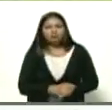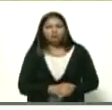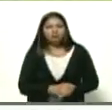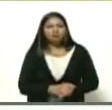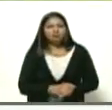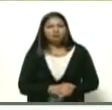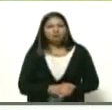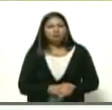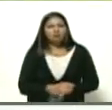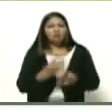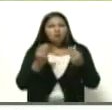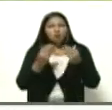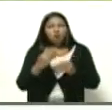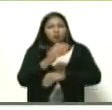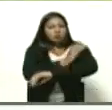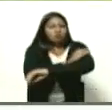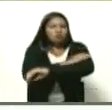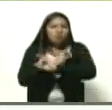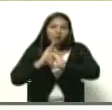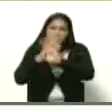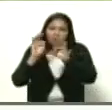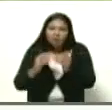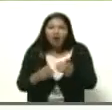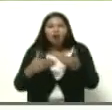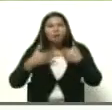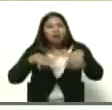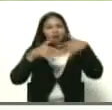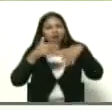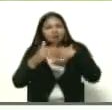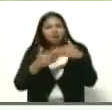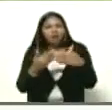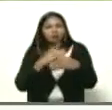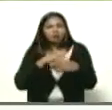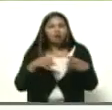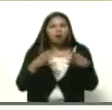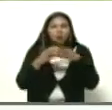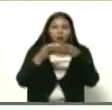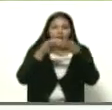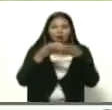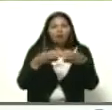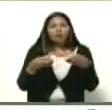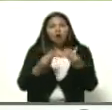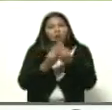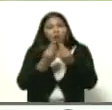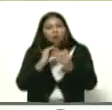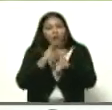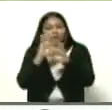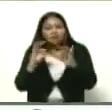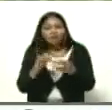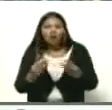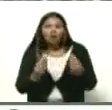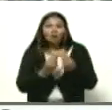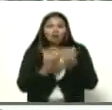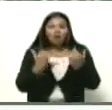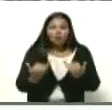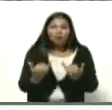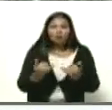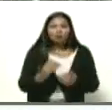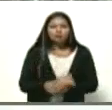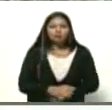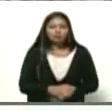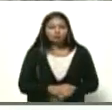Muchos opositores genuinos marcharon incluso, acompañaron bien marchando o sin marchar, pero acompañaron a